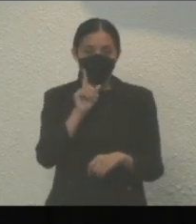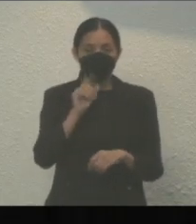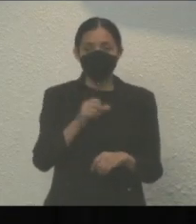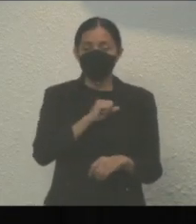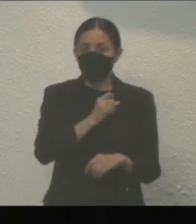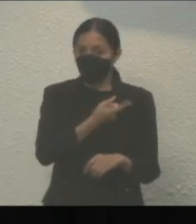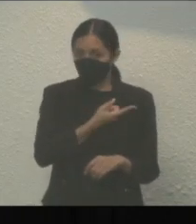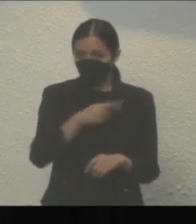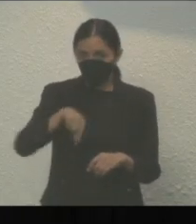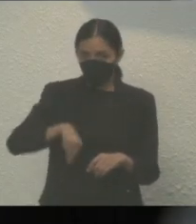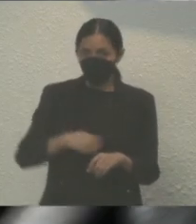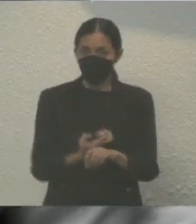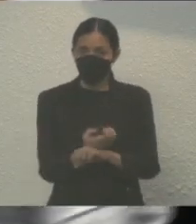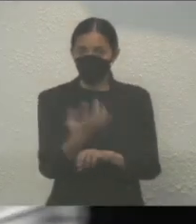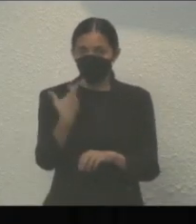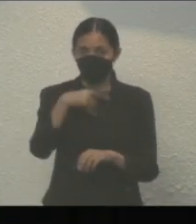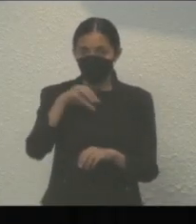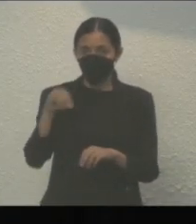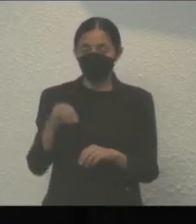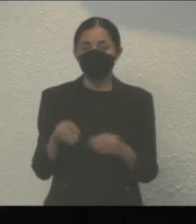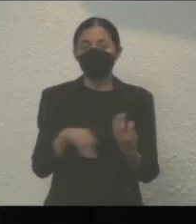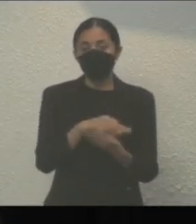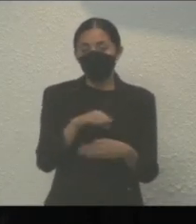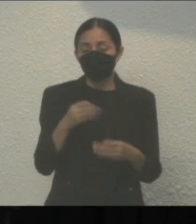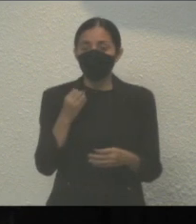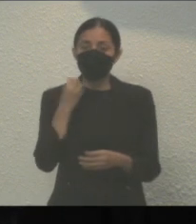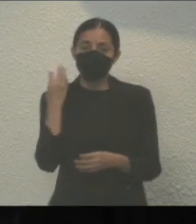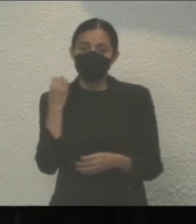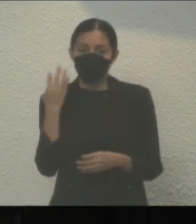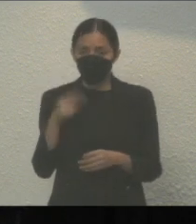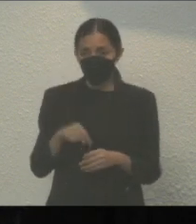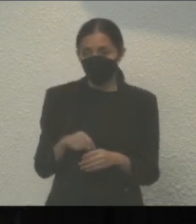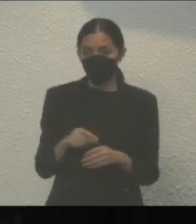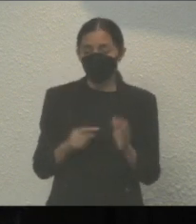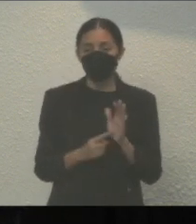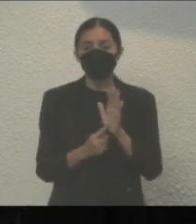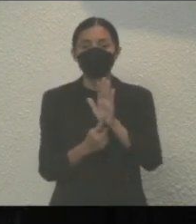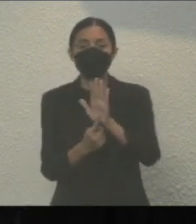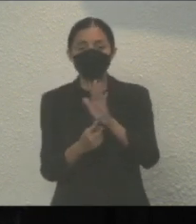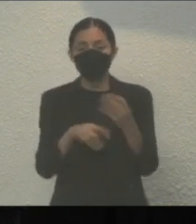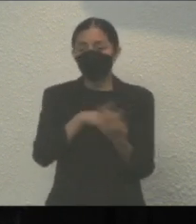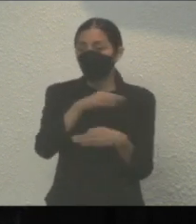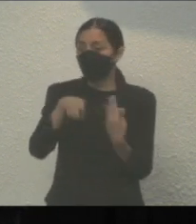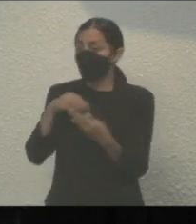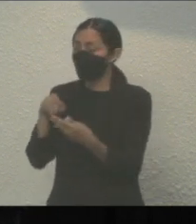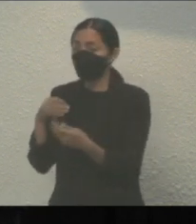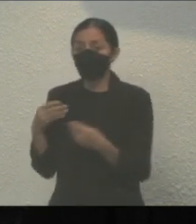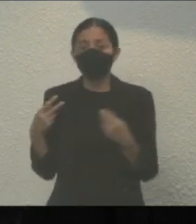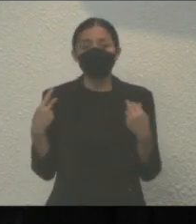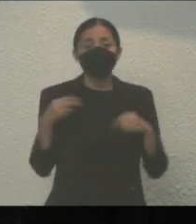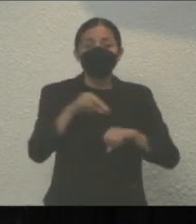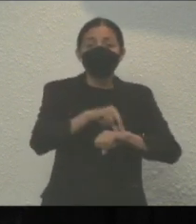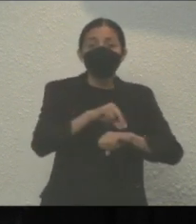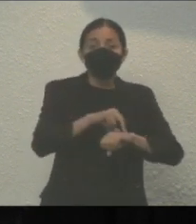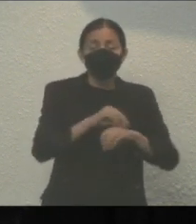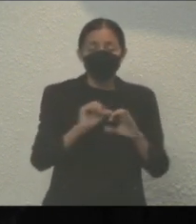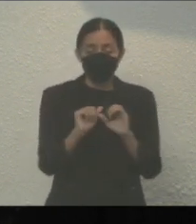Secretaria de Salud del Estado. Honorable Congreso del Estado, representantes de los colegios médicos y